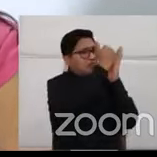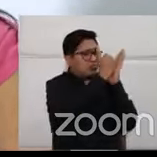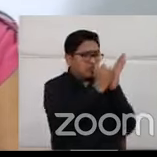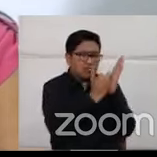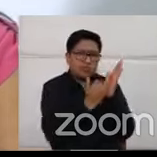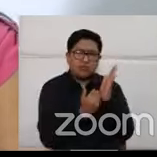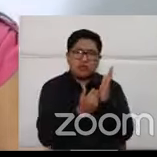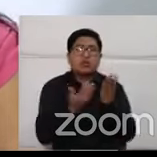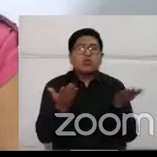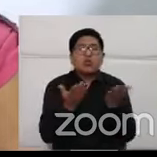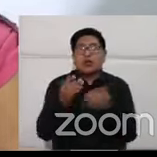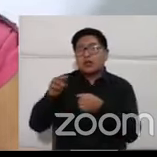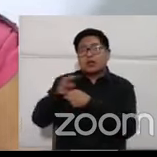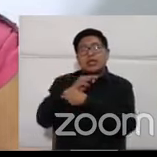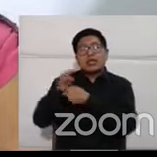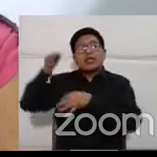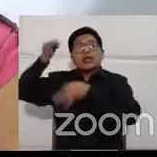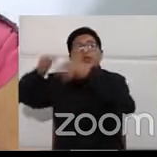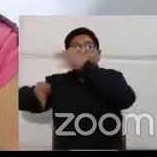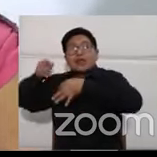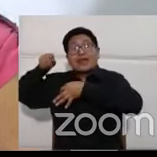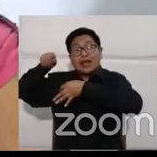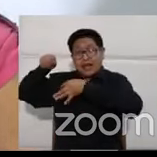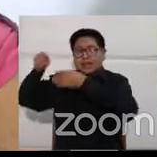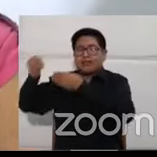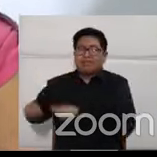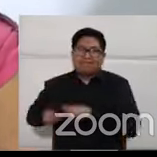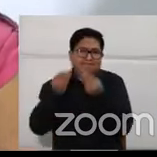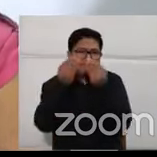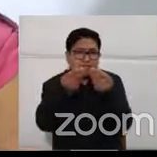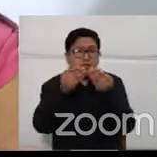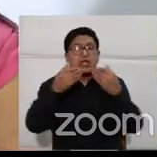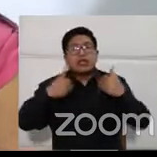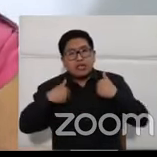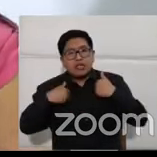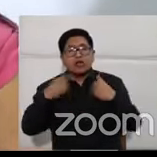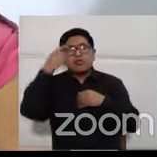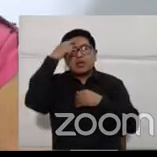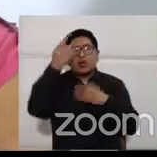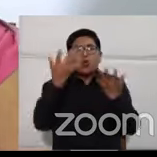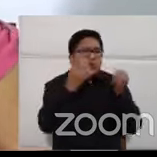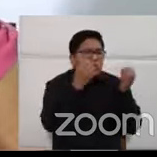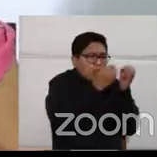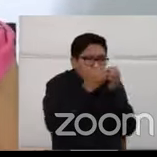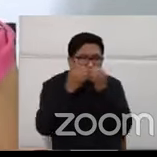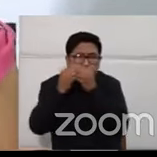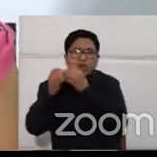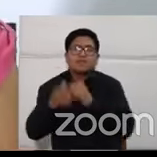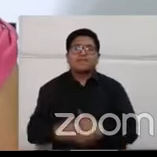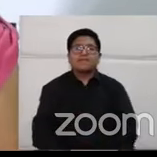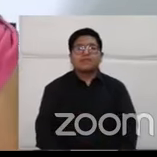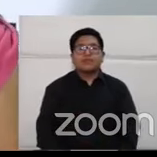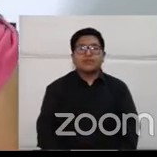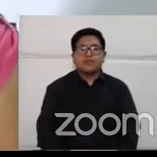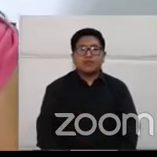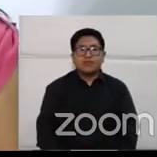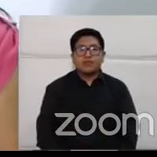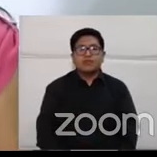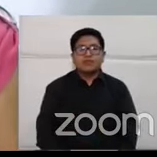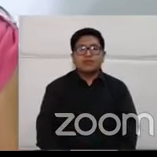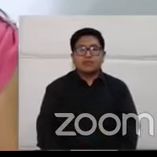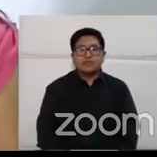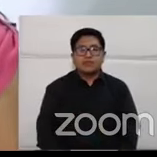para el ministerio de justicia y transparencia institucional para la remisión de datos a este de rector también